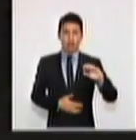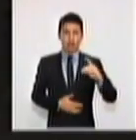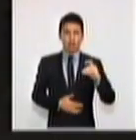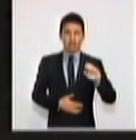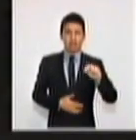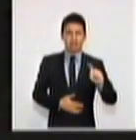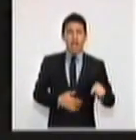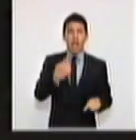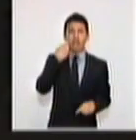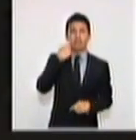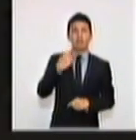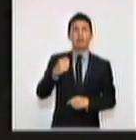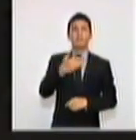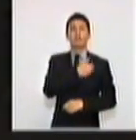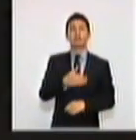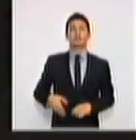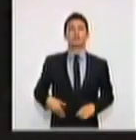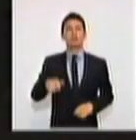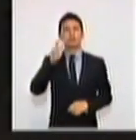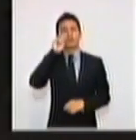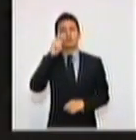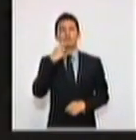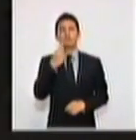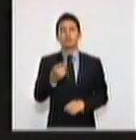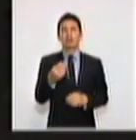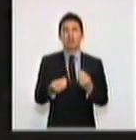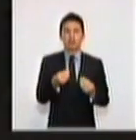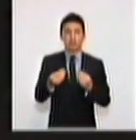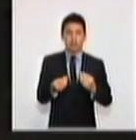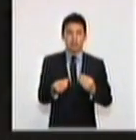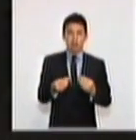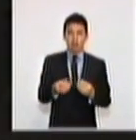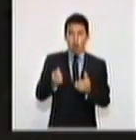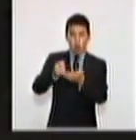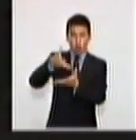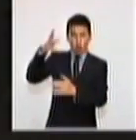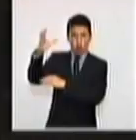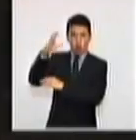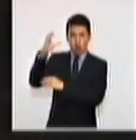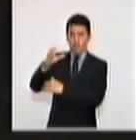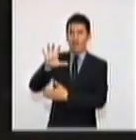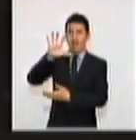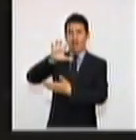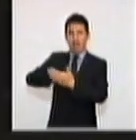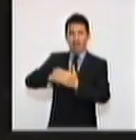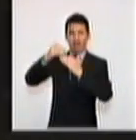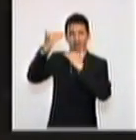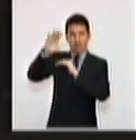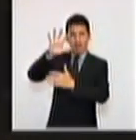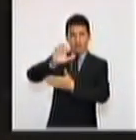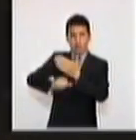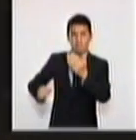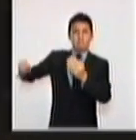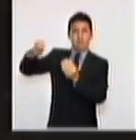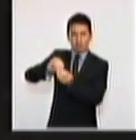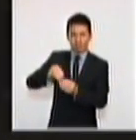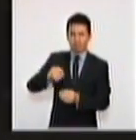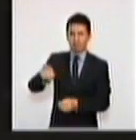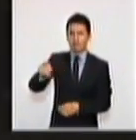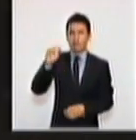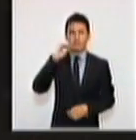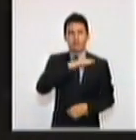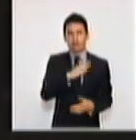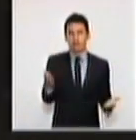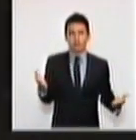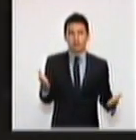presidente Santos, que dice que es que iban a agravar más a los más ricos de Colombia. Falso, absolutamente